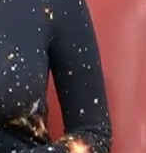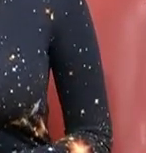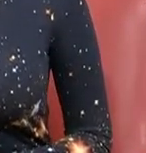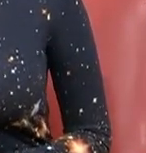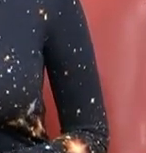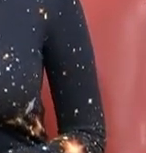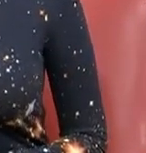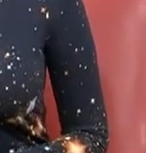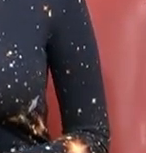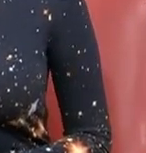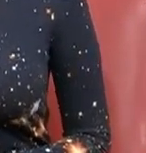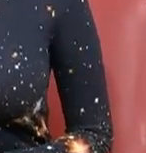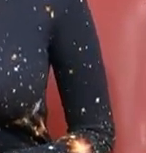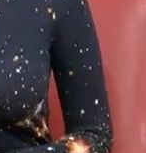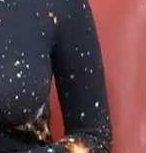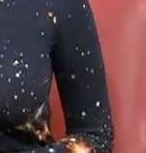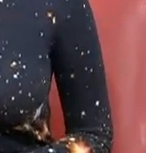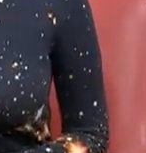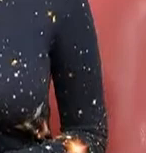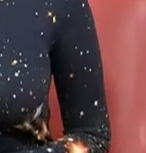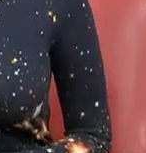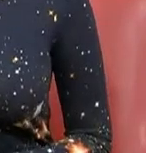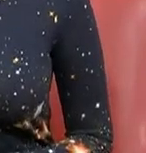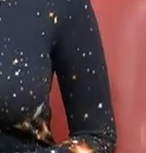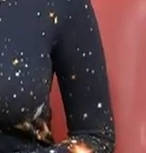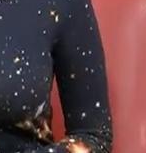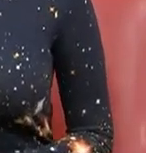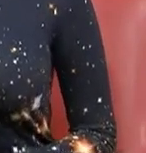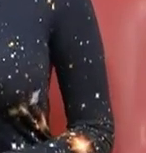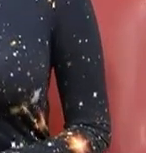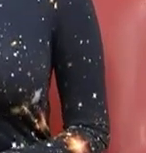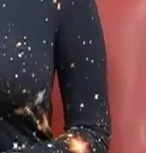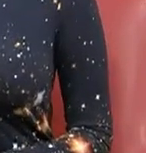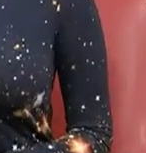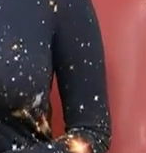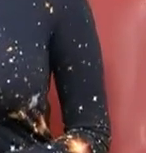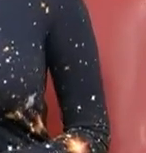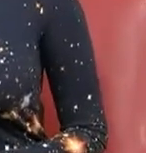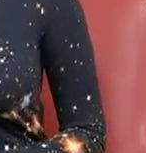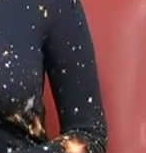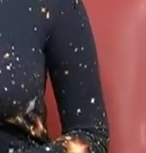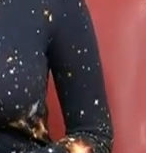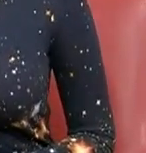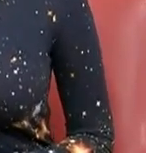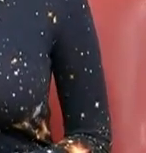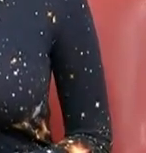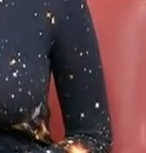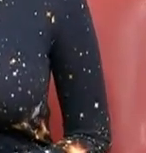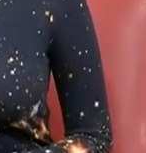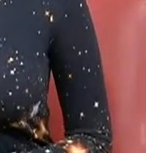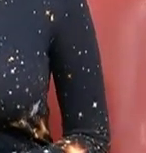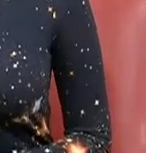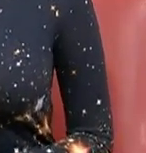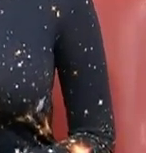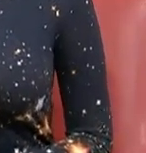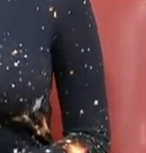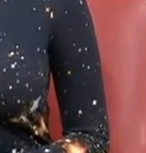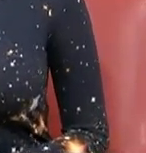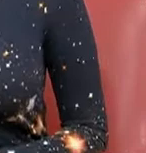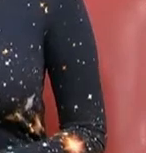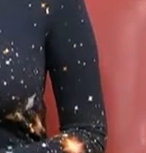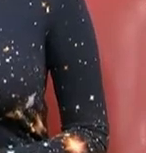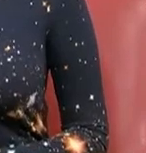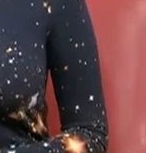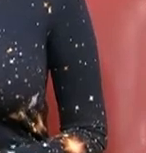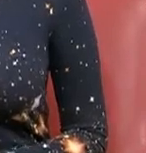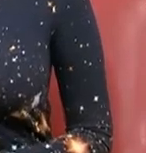otra probadita de lo que será la industria del entretenimiento en el futuro. Cada quien está intentando abrir sus plataformas de video en